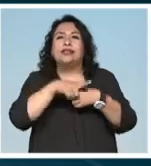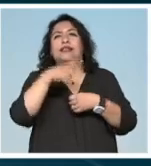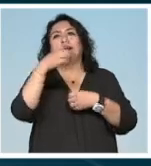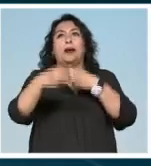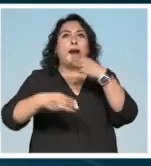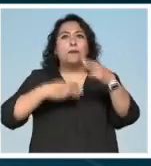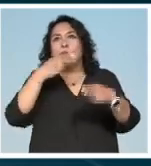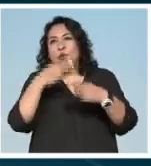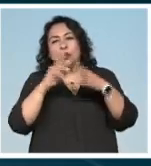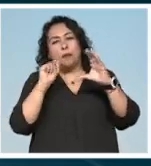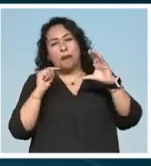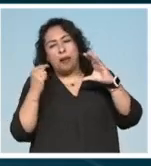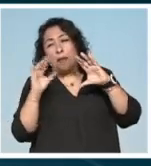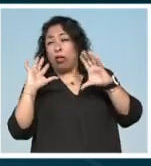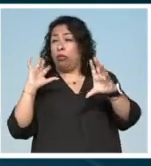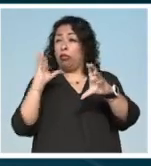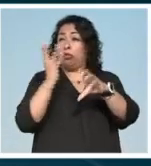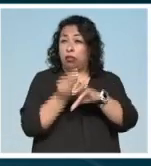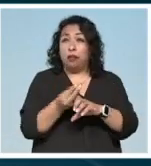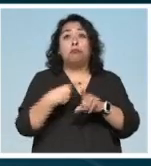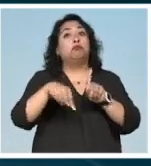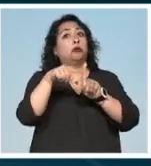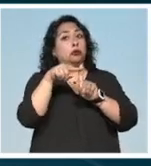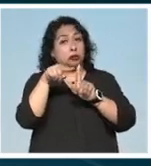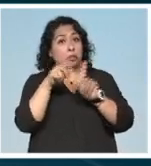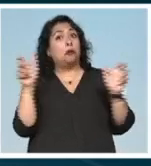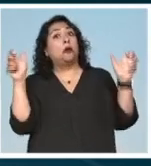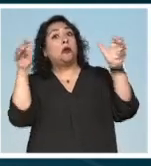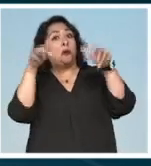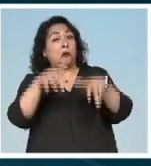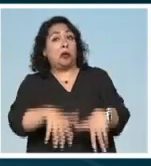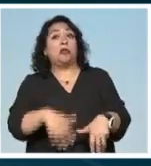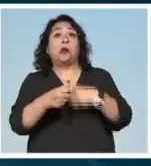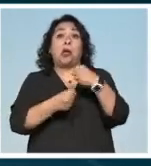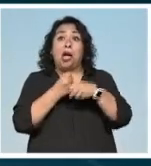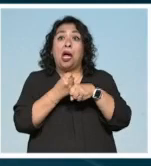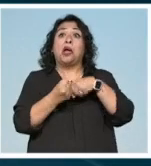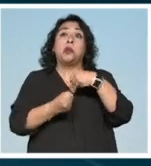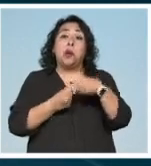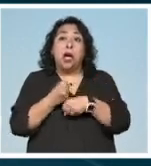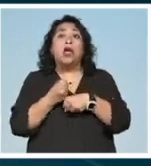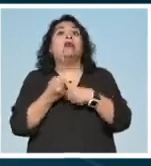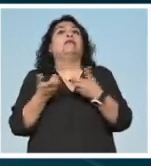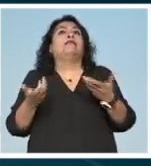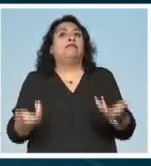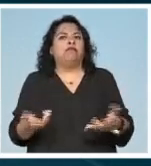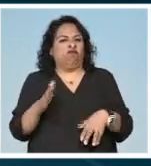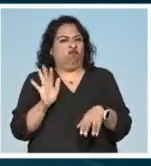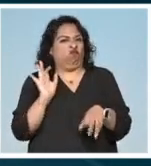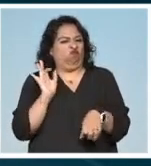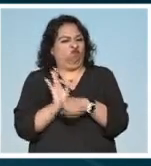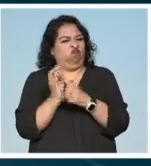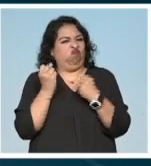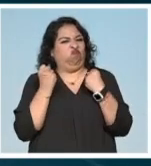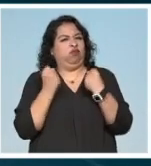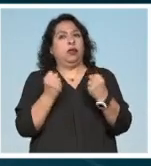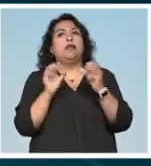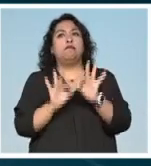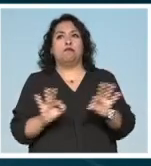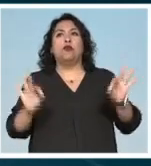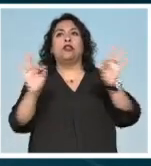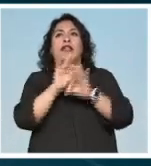alrededor del mundo. El balance es positivo para un encuentro que, con cada año que pasa, no hace más que consolidarse como un